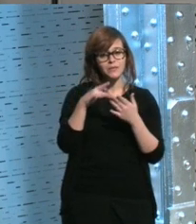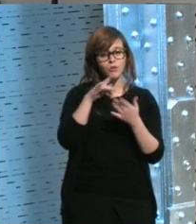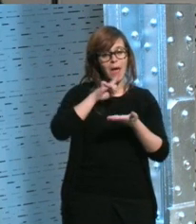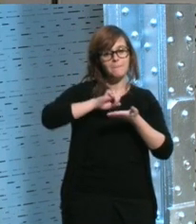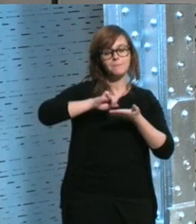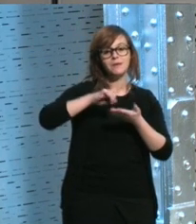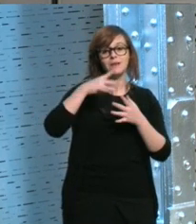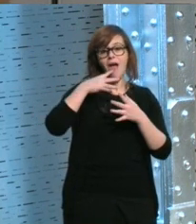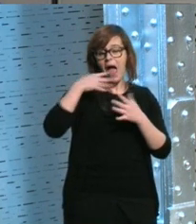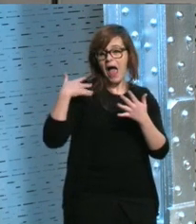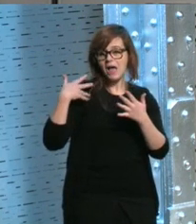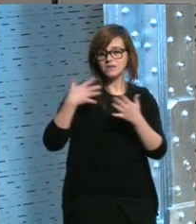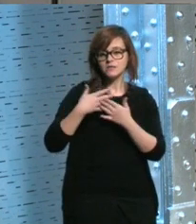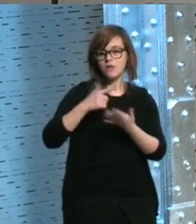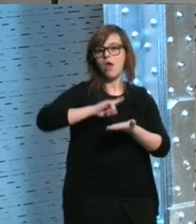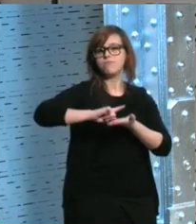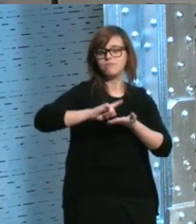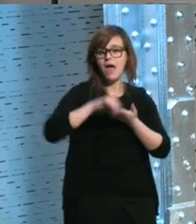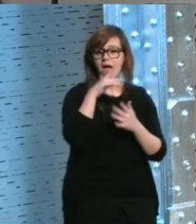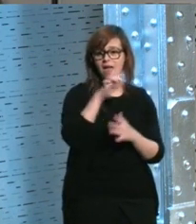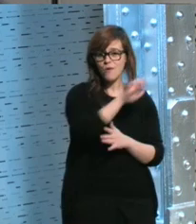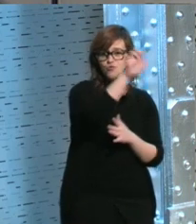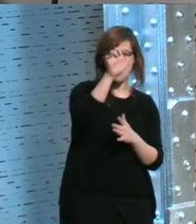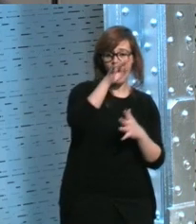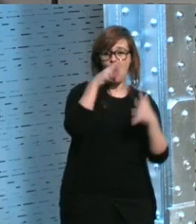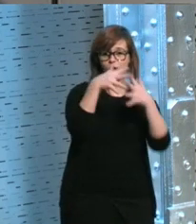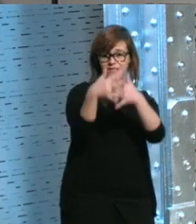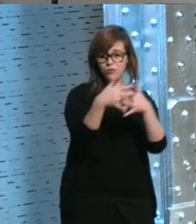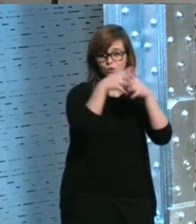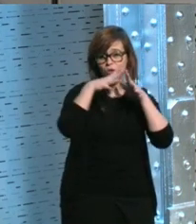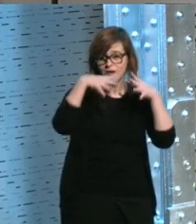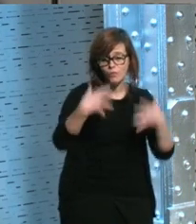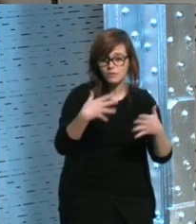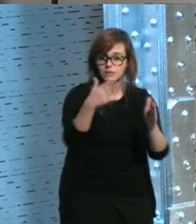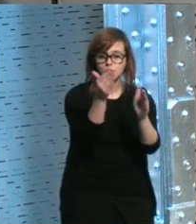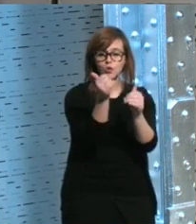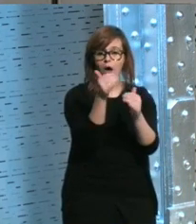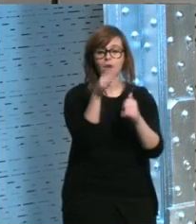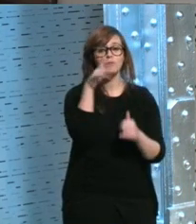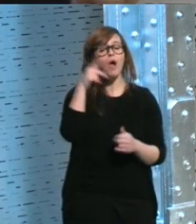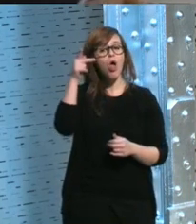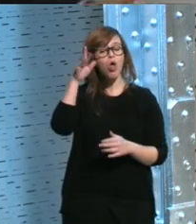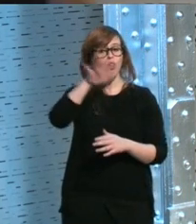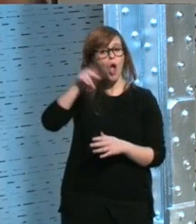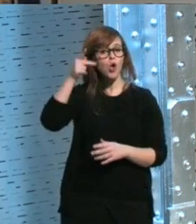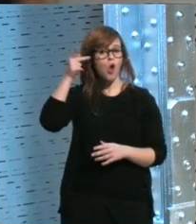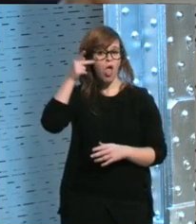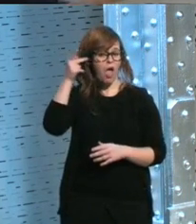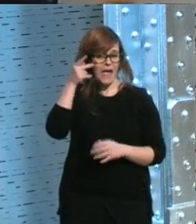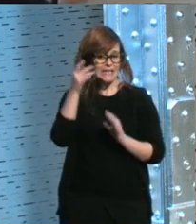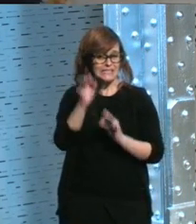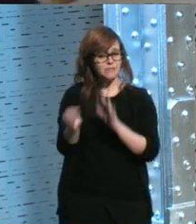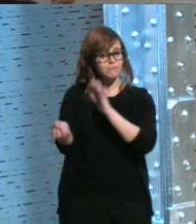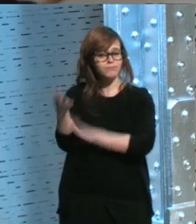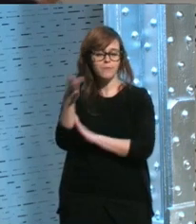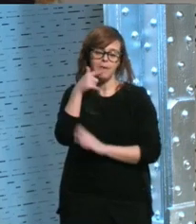mensajería sofisticado y ágil en Europa y en Estados Unidos hoy. Okay. Viene de Corea, con una extensión, que no les voy a